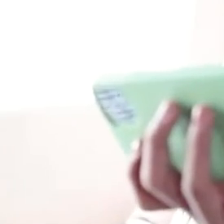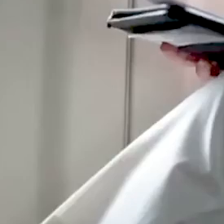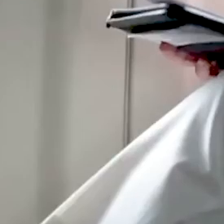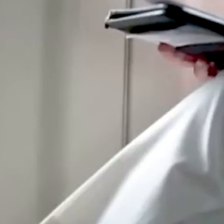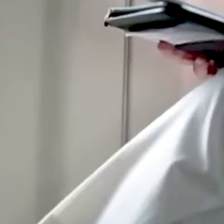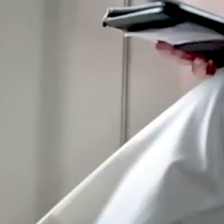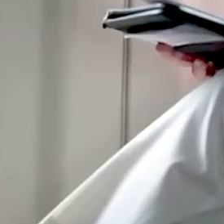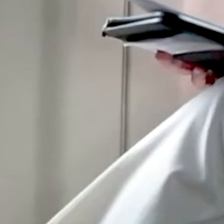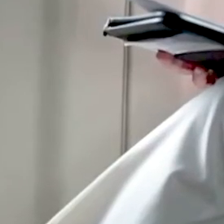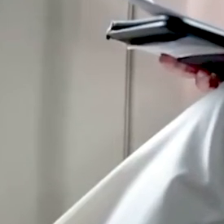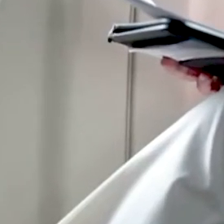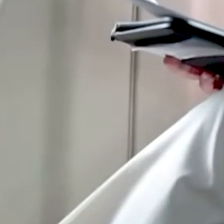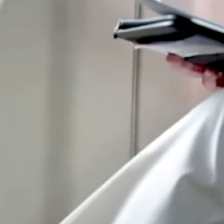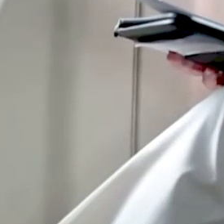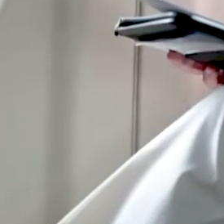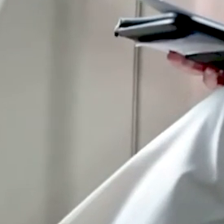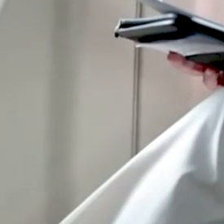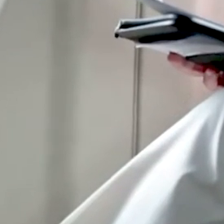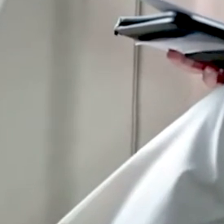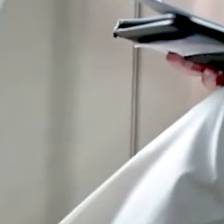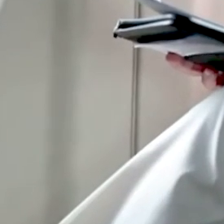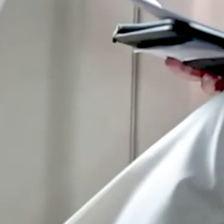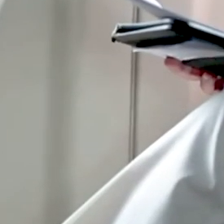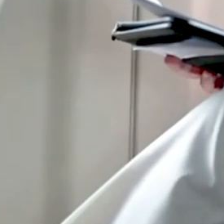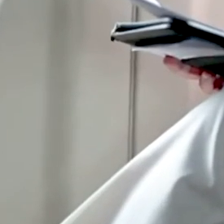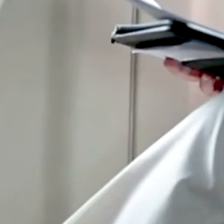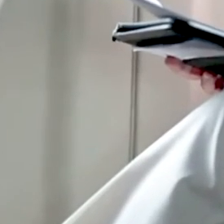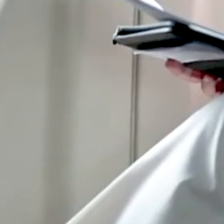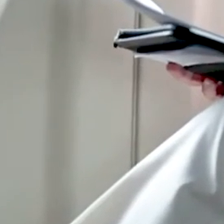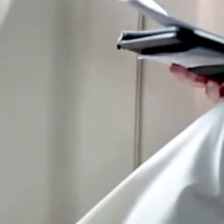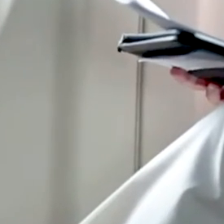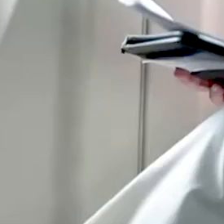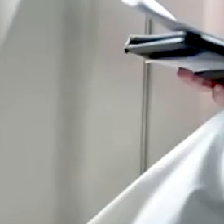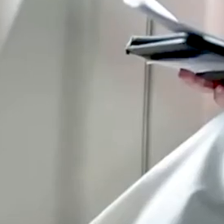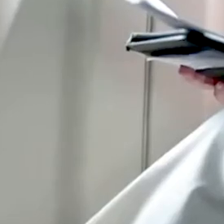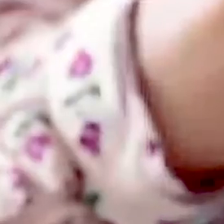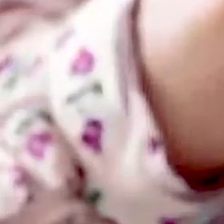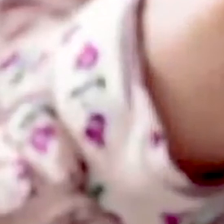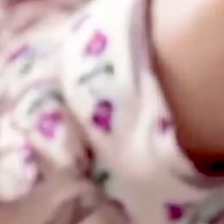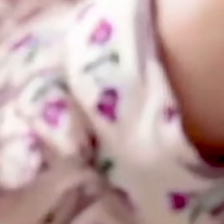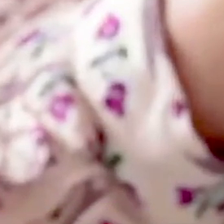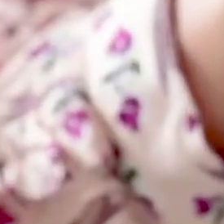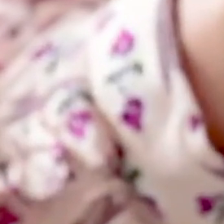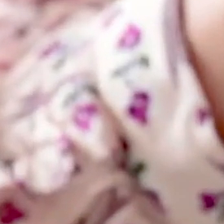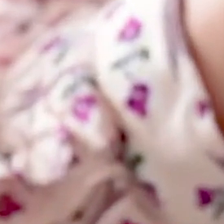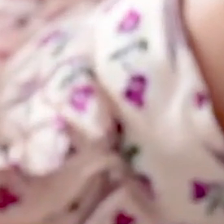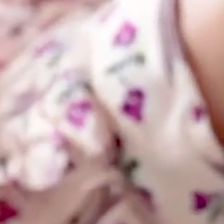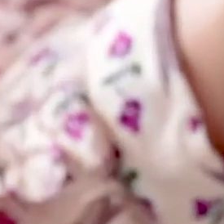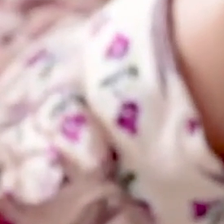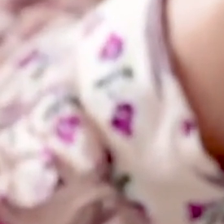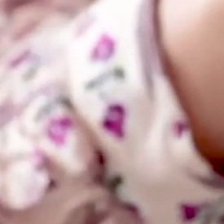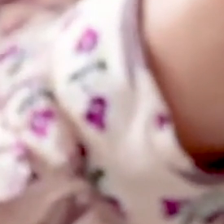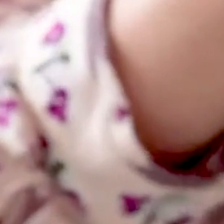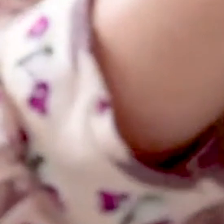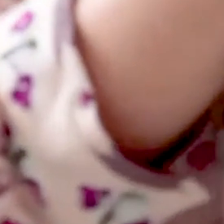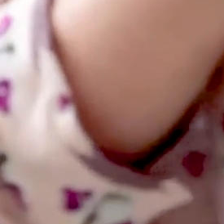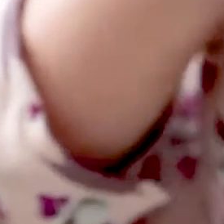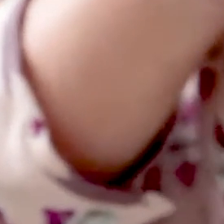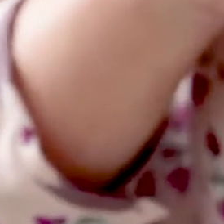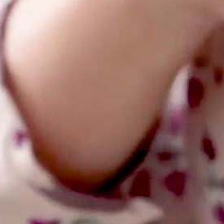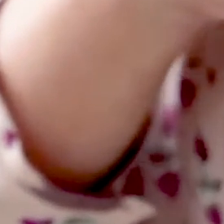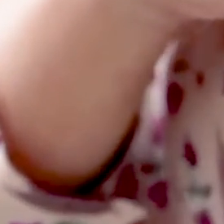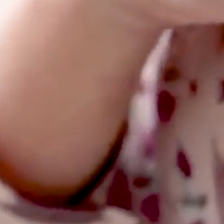Cabello Blanco, como primera mujer en ocupar el cargo, estructuró y puso en marcha la estrategia Pro Mujeres,